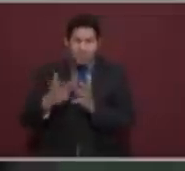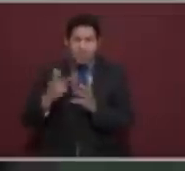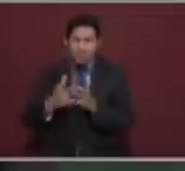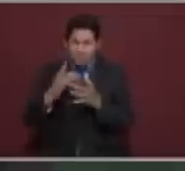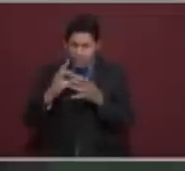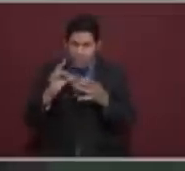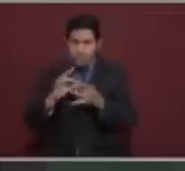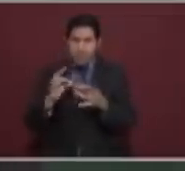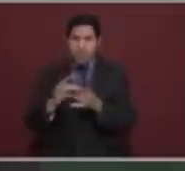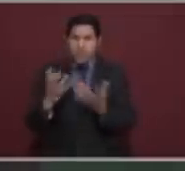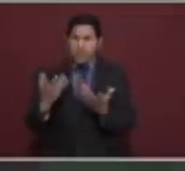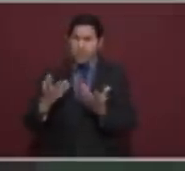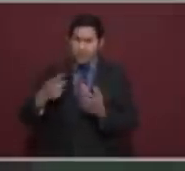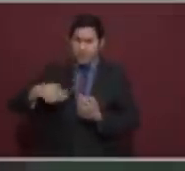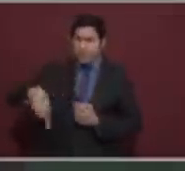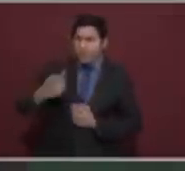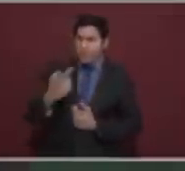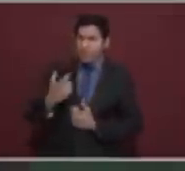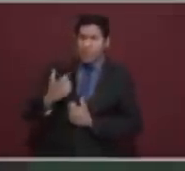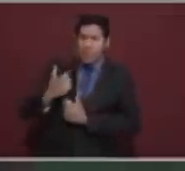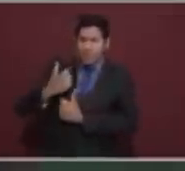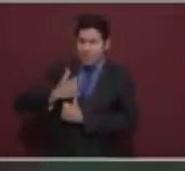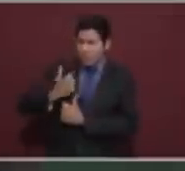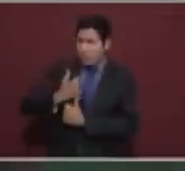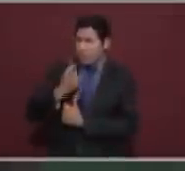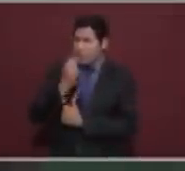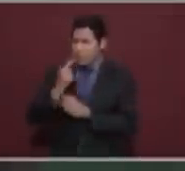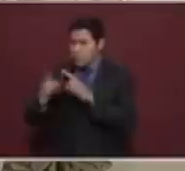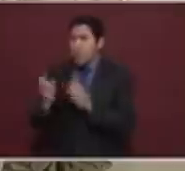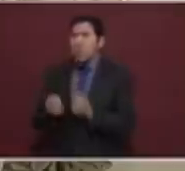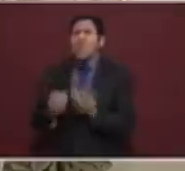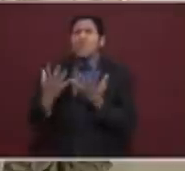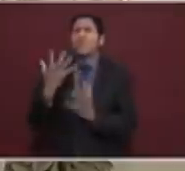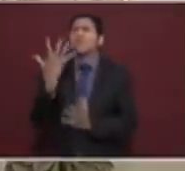efectivos efectivos 10.000 elementos